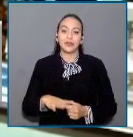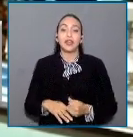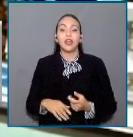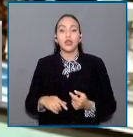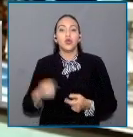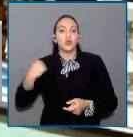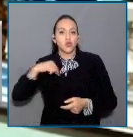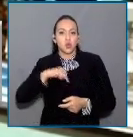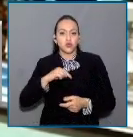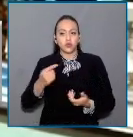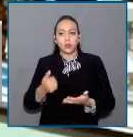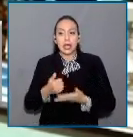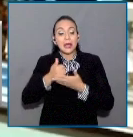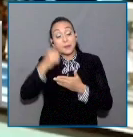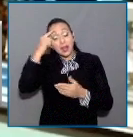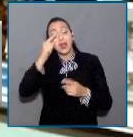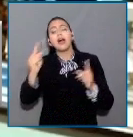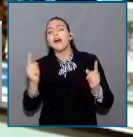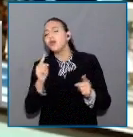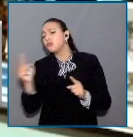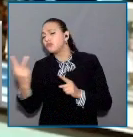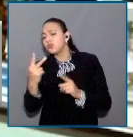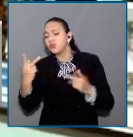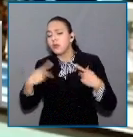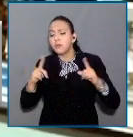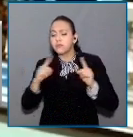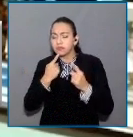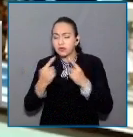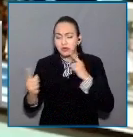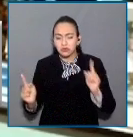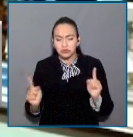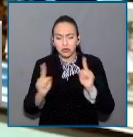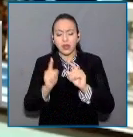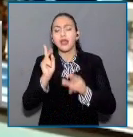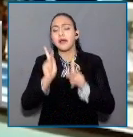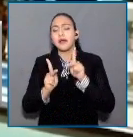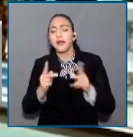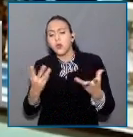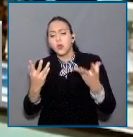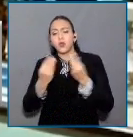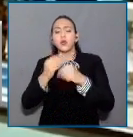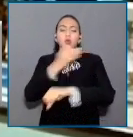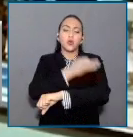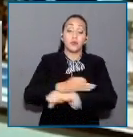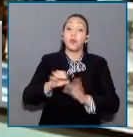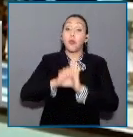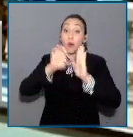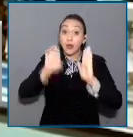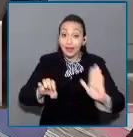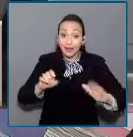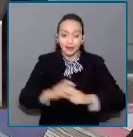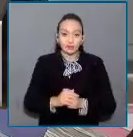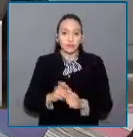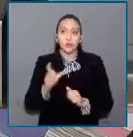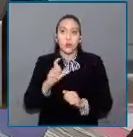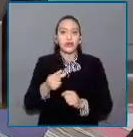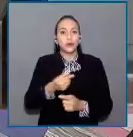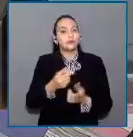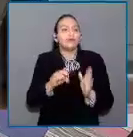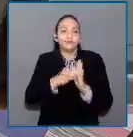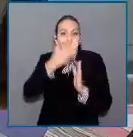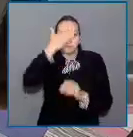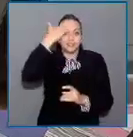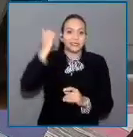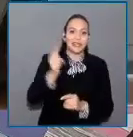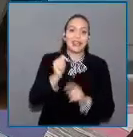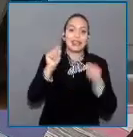justicia restaurativa familiar? En casos de violencia sexual contra niñas, niños y adolescentes. Para llevar